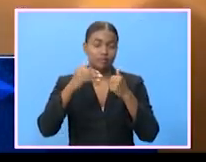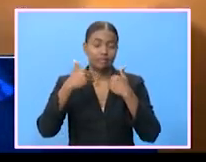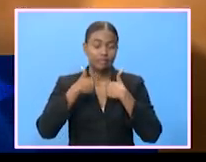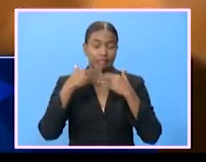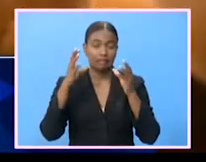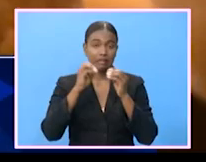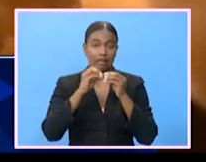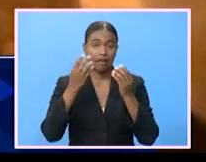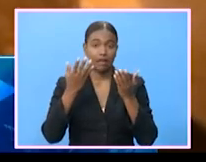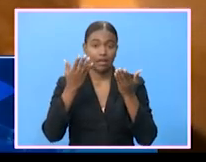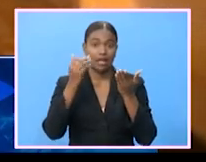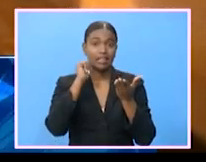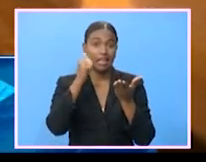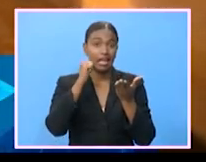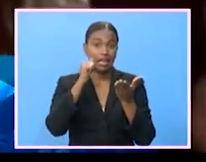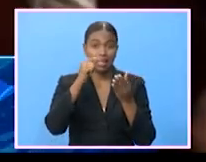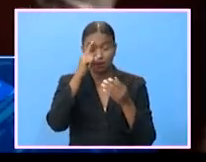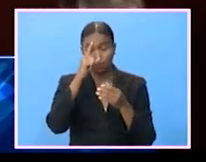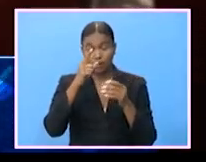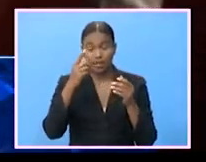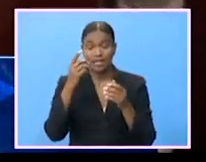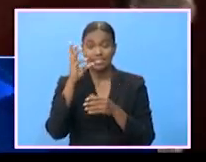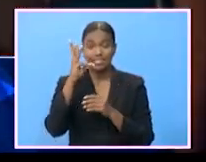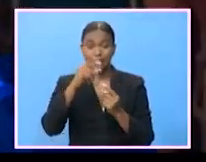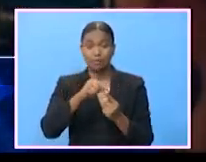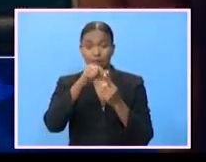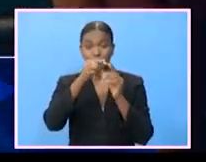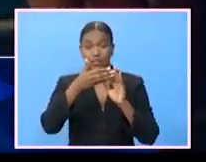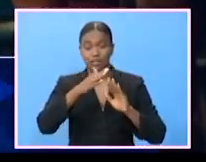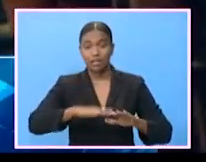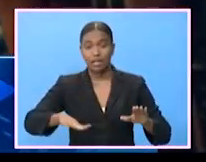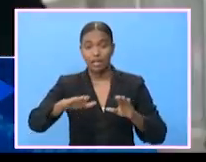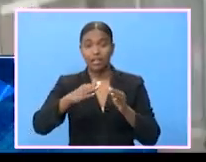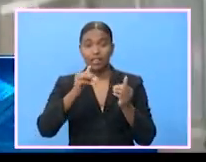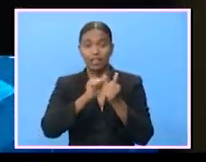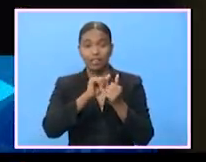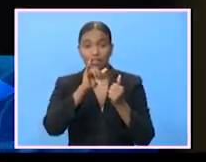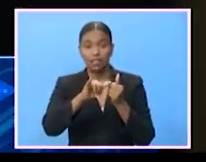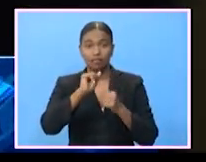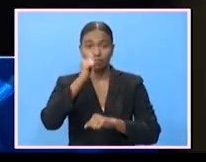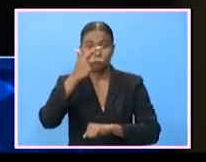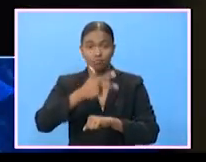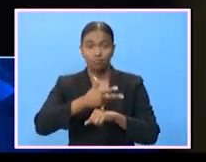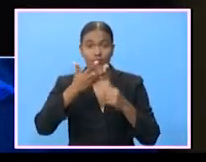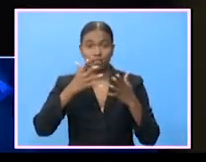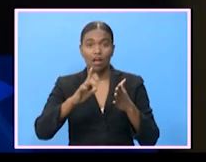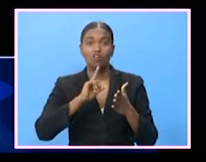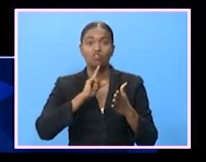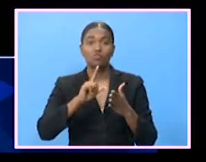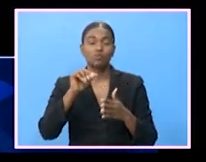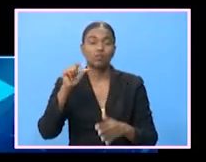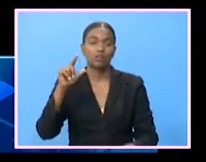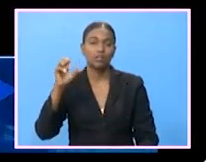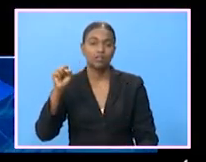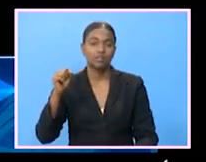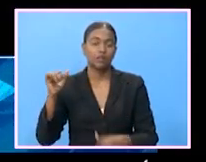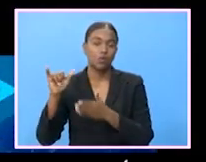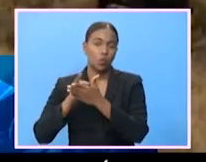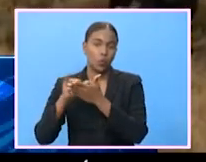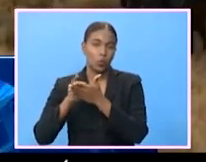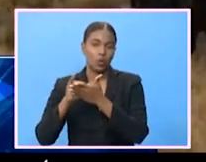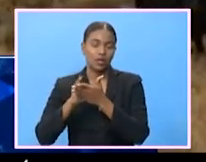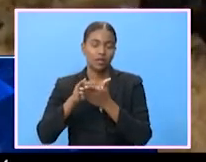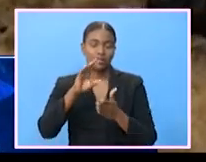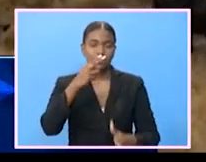menos una proyección diaria en una de las 6 principales áreas metropolitanas aprobadas, como son Los Ángeles, Nueva York,